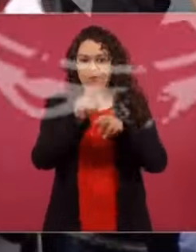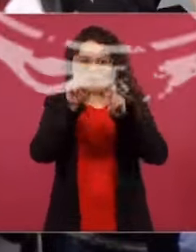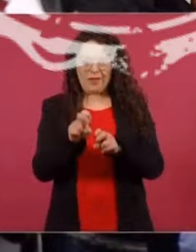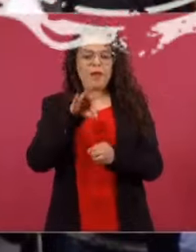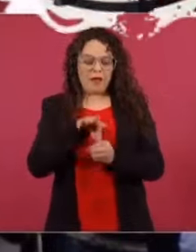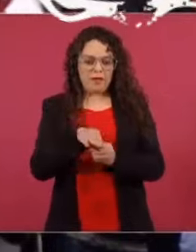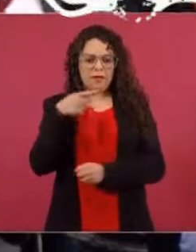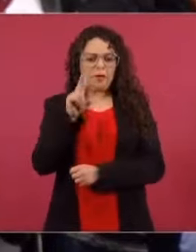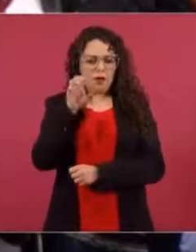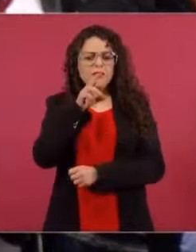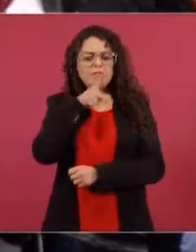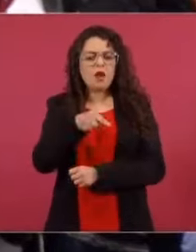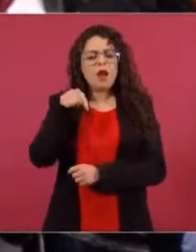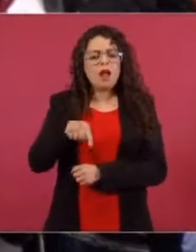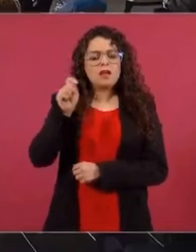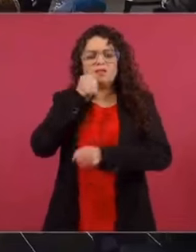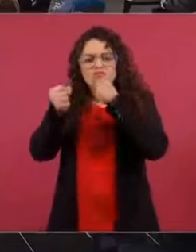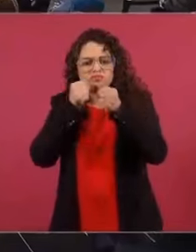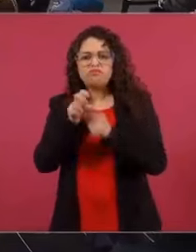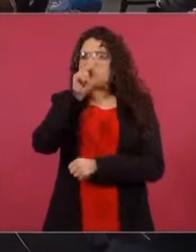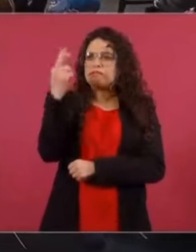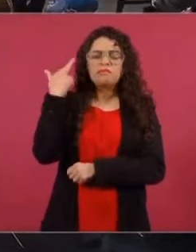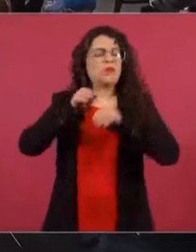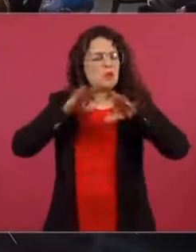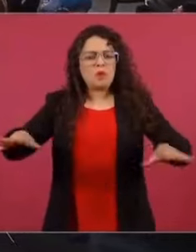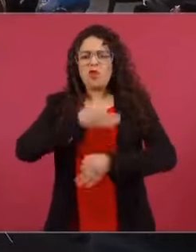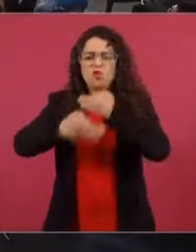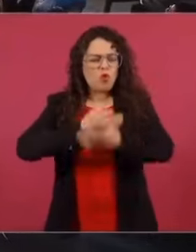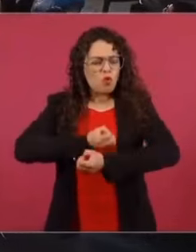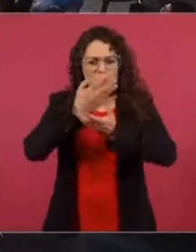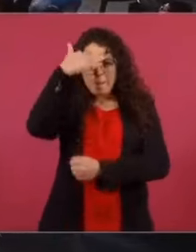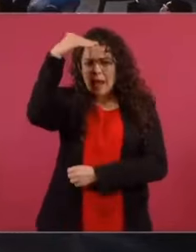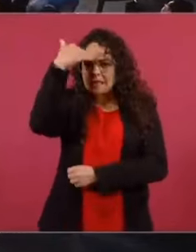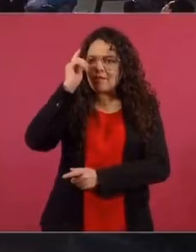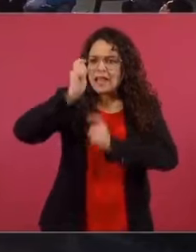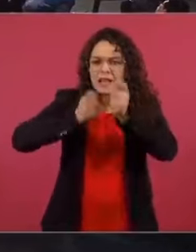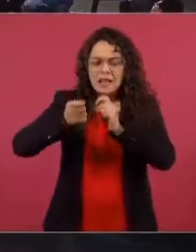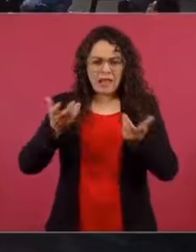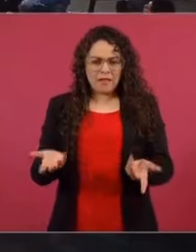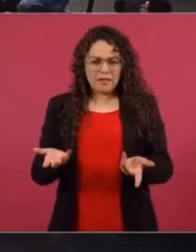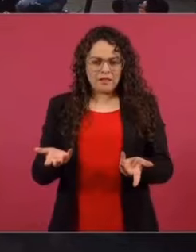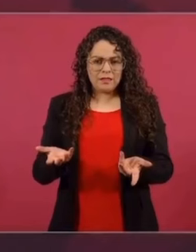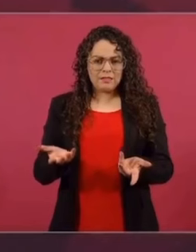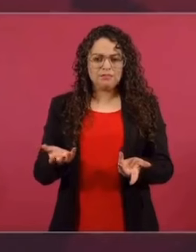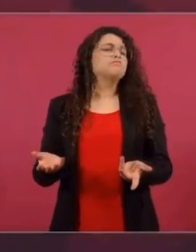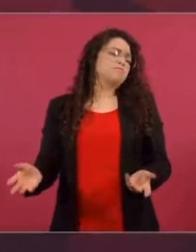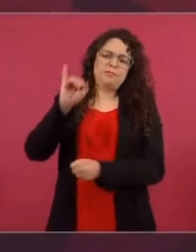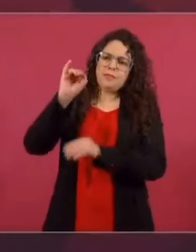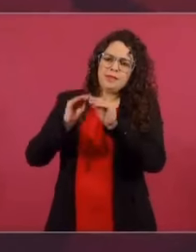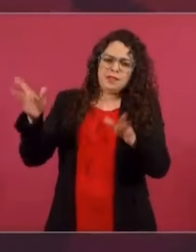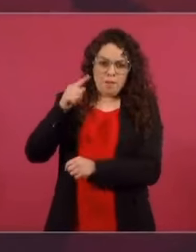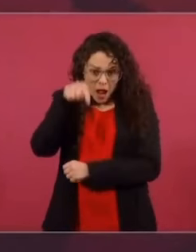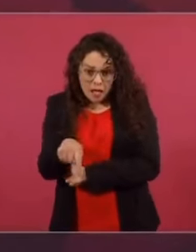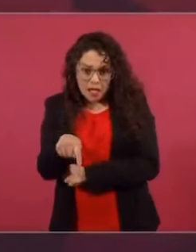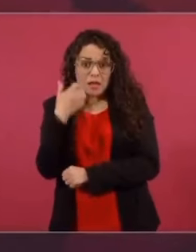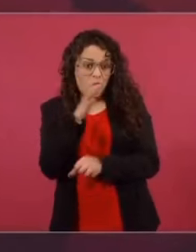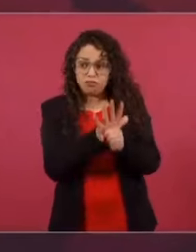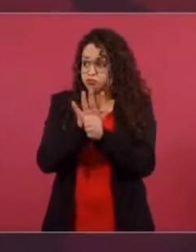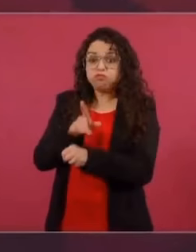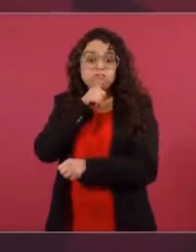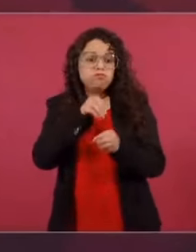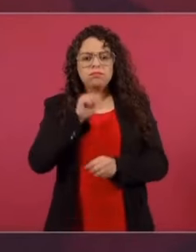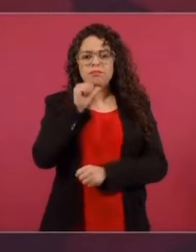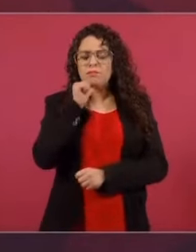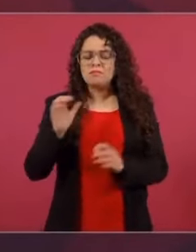Pero no es mejor que los medios ahora digan todo. Sí, sí. Que se sepa que, el, que sí, es una oportunidad para los ciudadanos de que se conozcan sus casos. Aquí nada, no se limita. No,